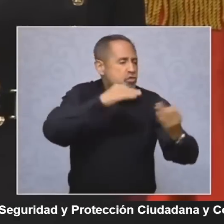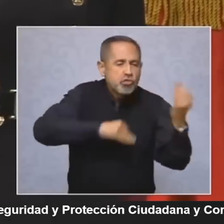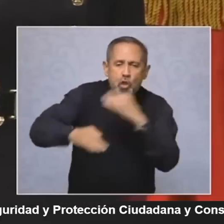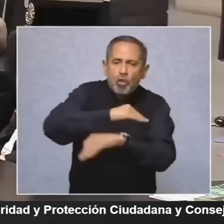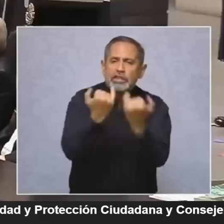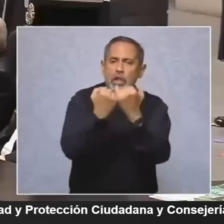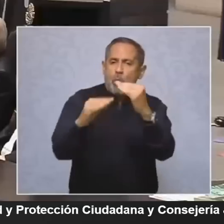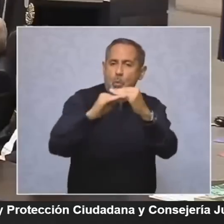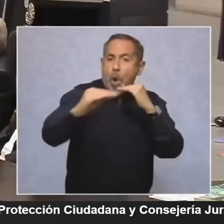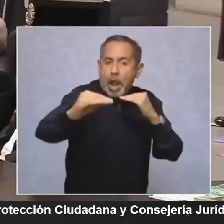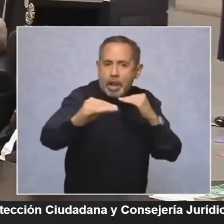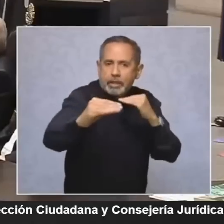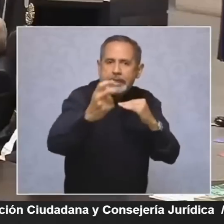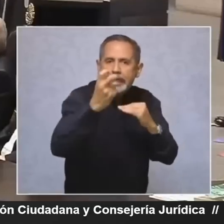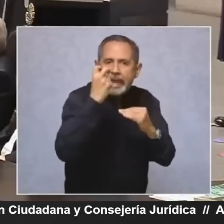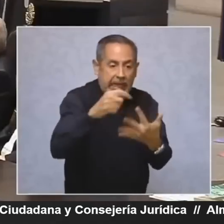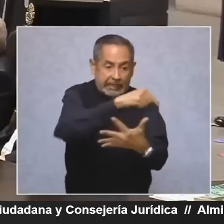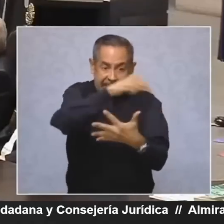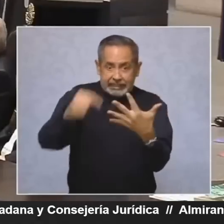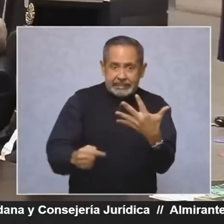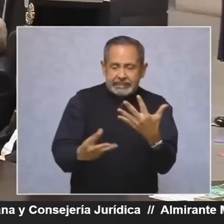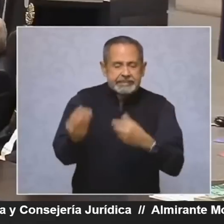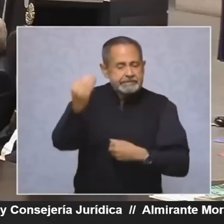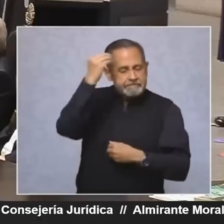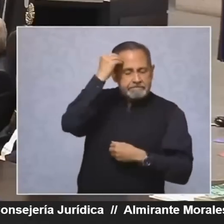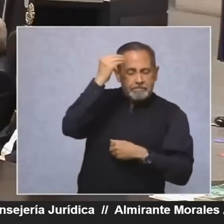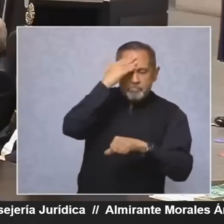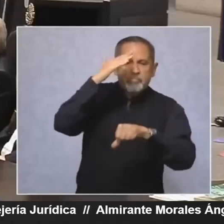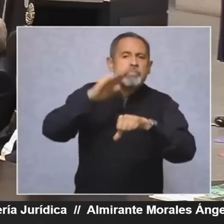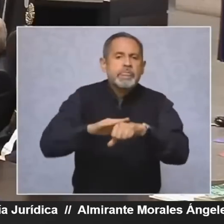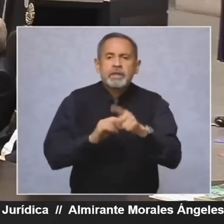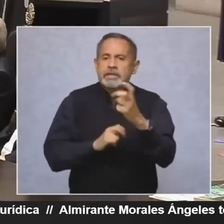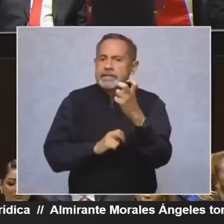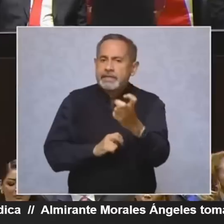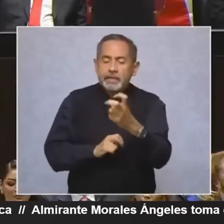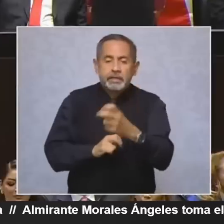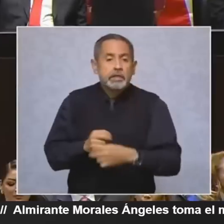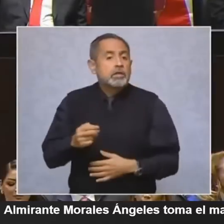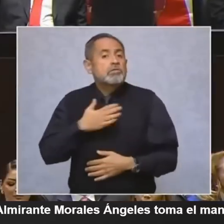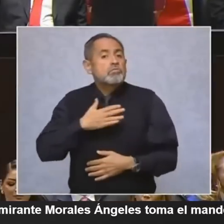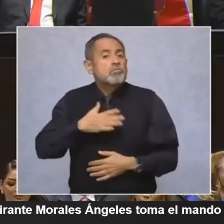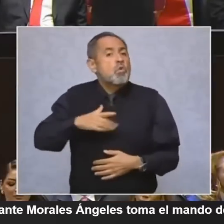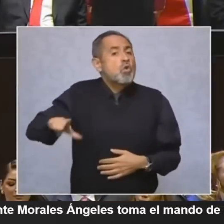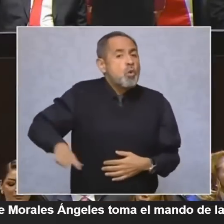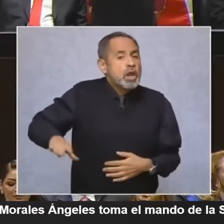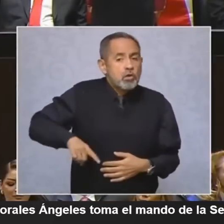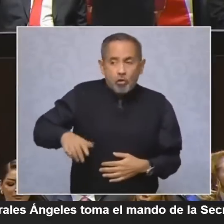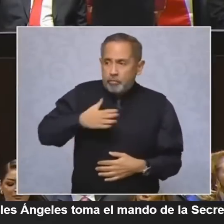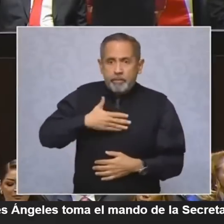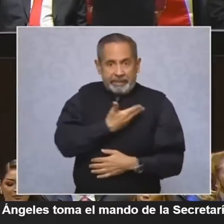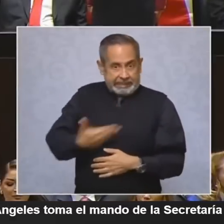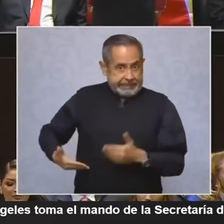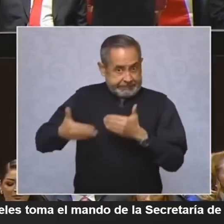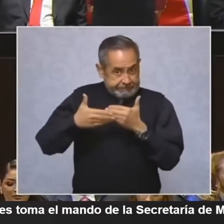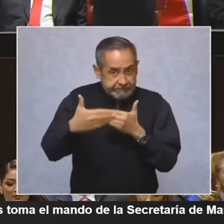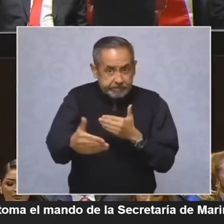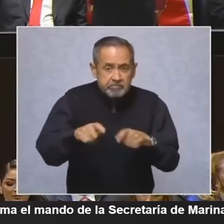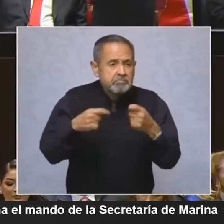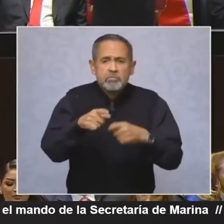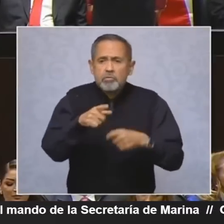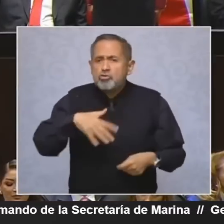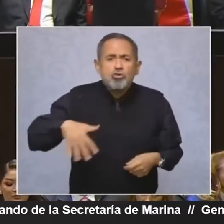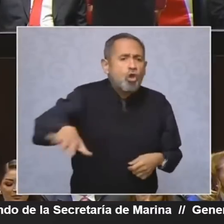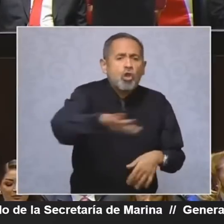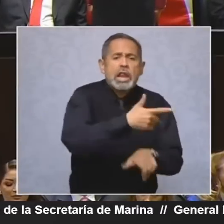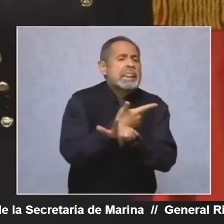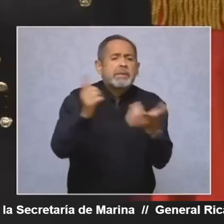en mente, les manifiesto, en nuestro gobierno garantizaremos todas las libertades, la